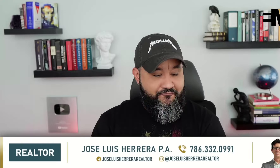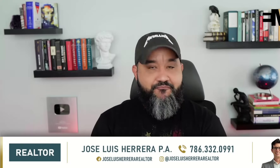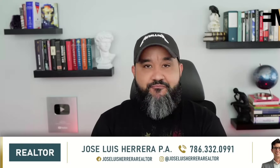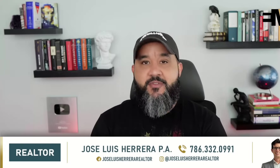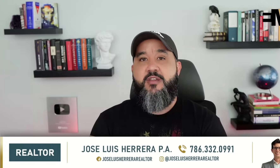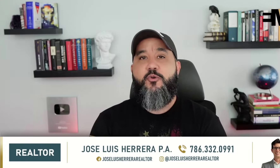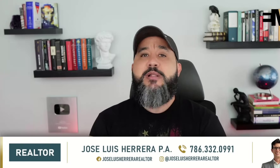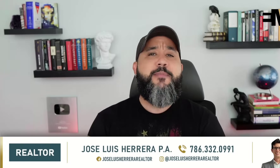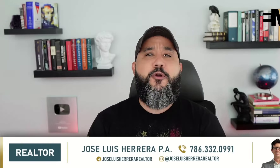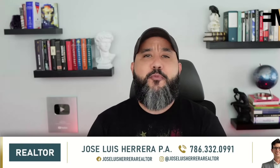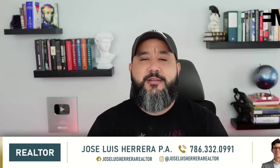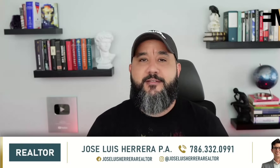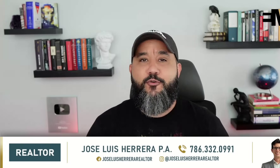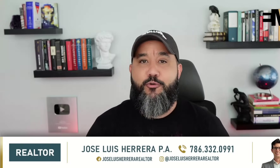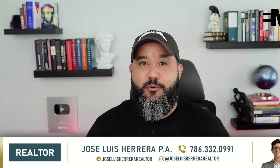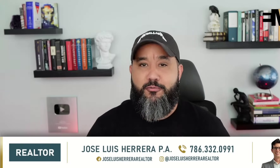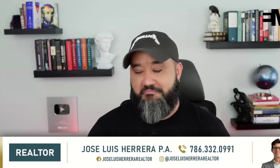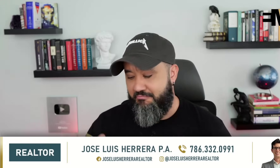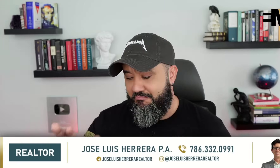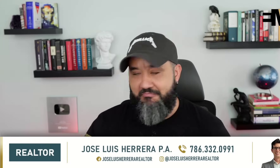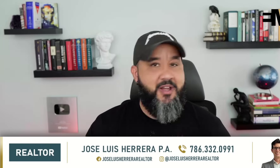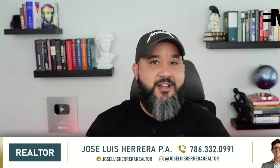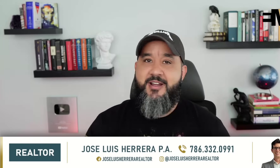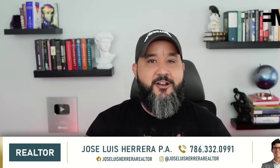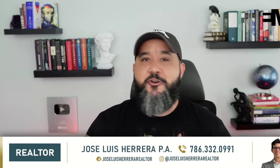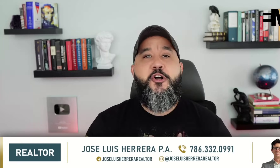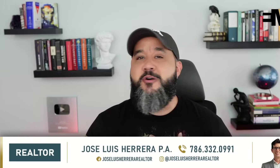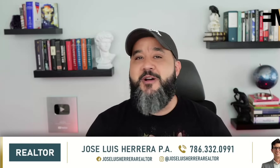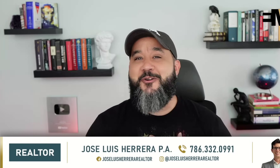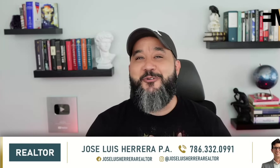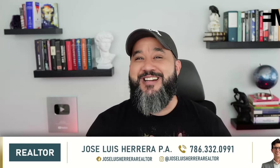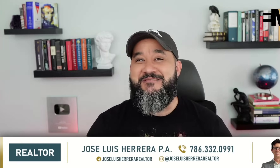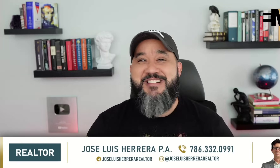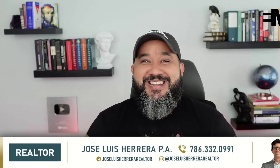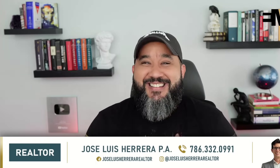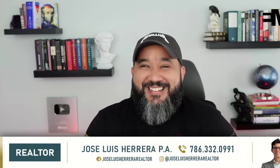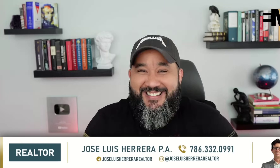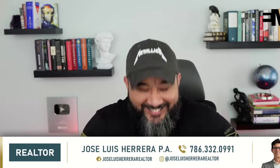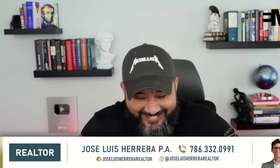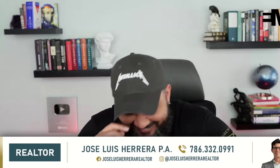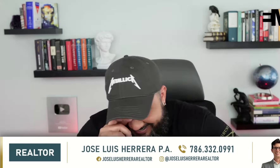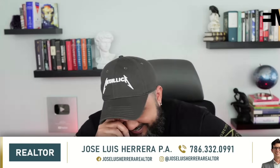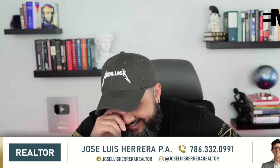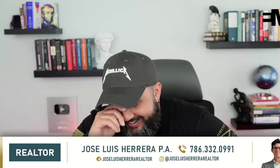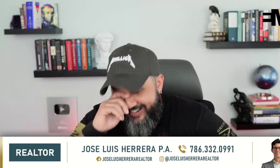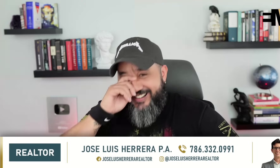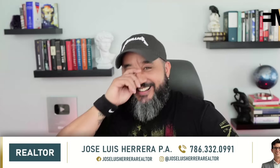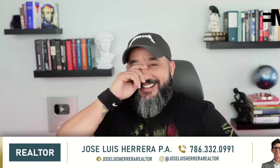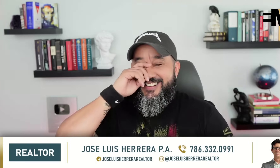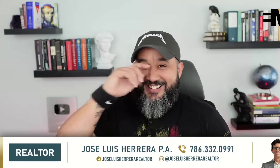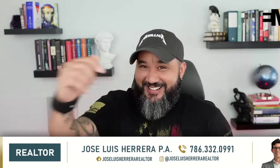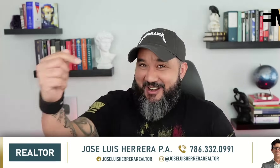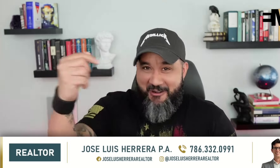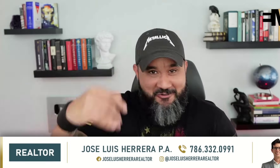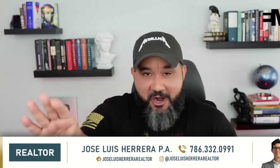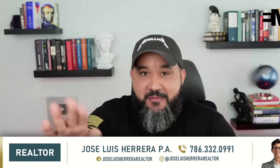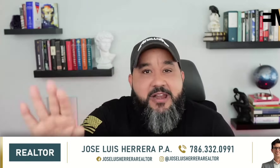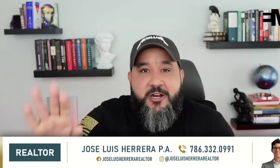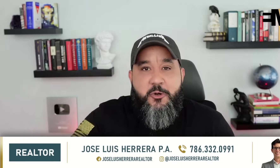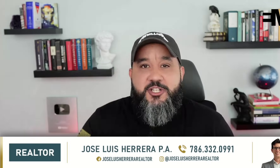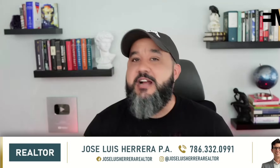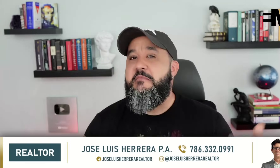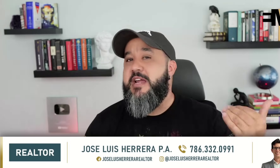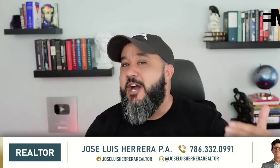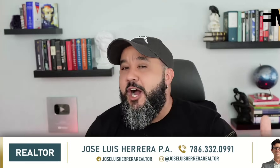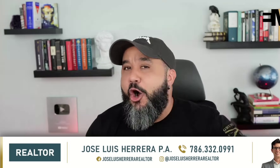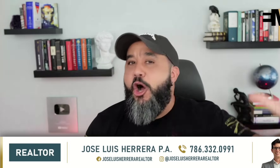poquito Cuántas propuestas hubo no no me lo escuchen a mí no me lo